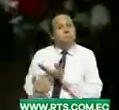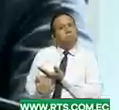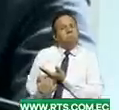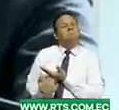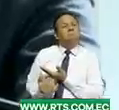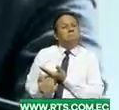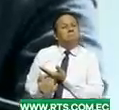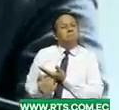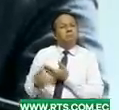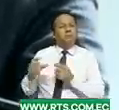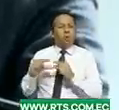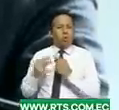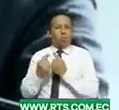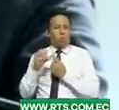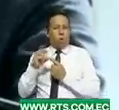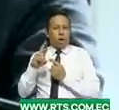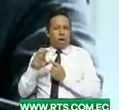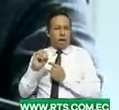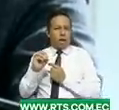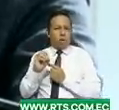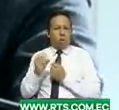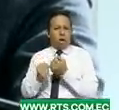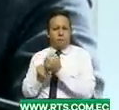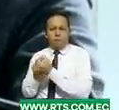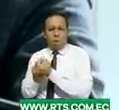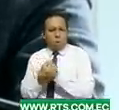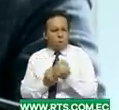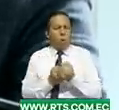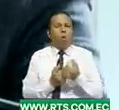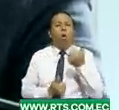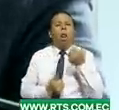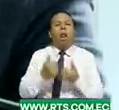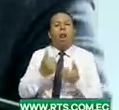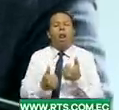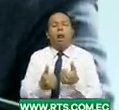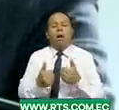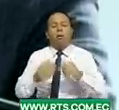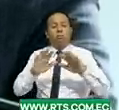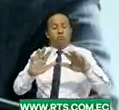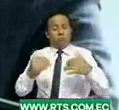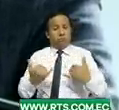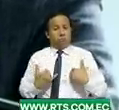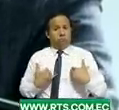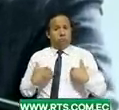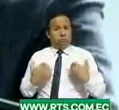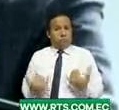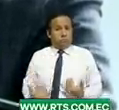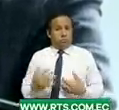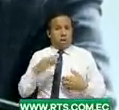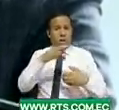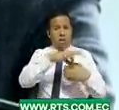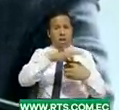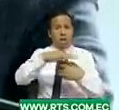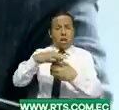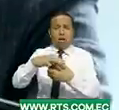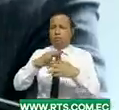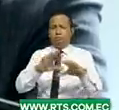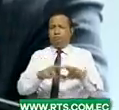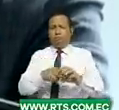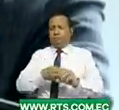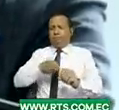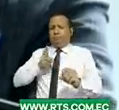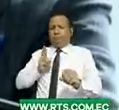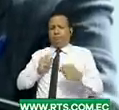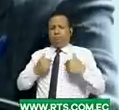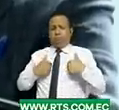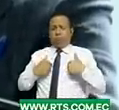elección, yo he definido mi lugar. Y asimismo, quiero invitar a todos los